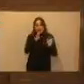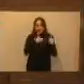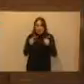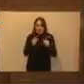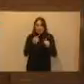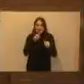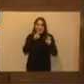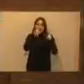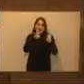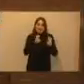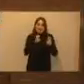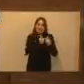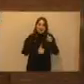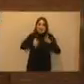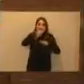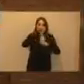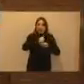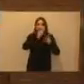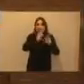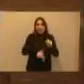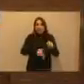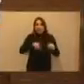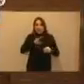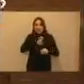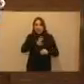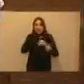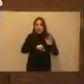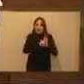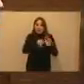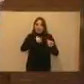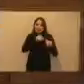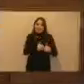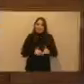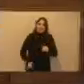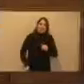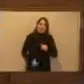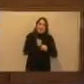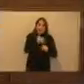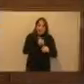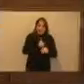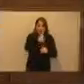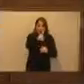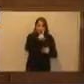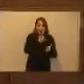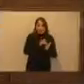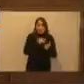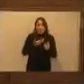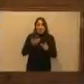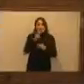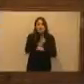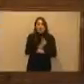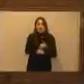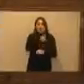cargo de la Administración General del Estado. Nuestra ley iba mucho más allá y nuestra ley en el futuro, cuando se presente en el primer trimestre del